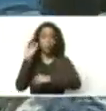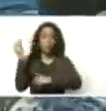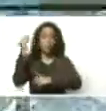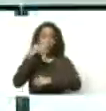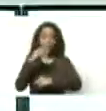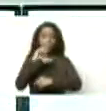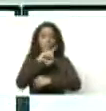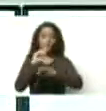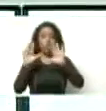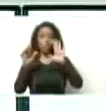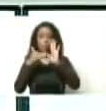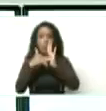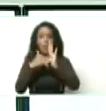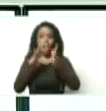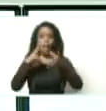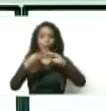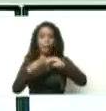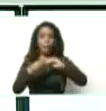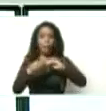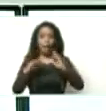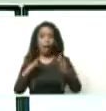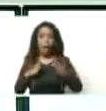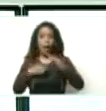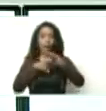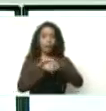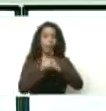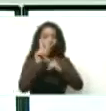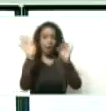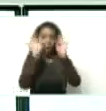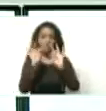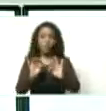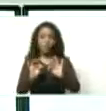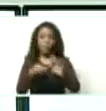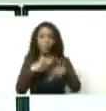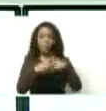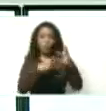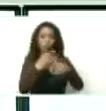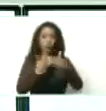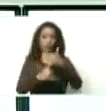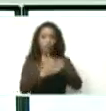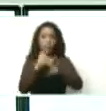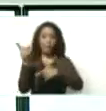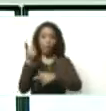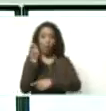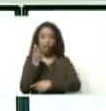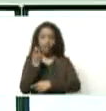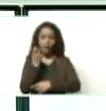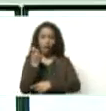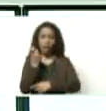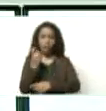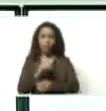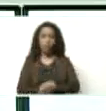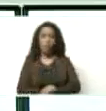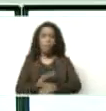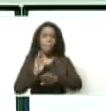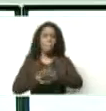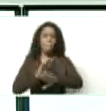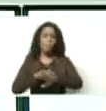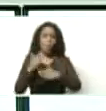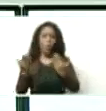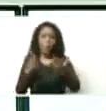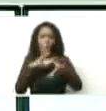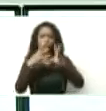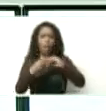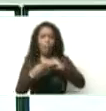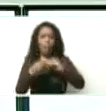18 mil club entran a una fase productiva avanzada es lo que nos faltaba porque los clubes cuando